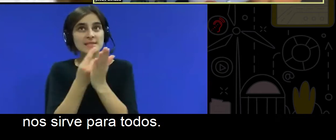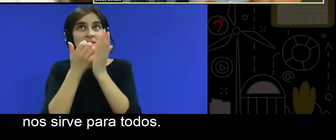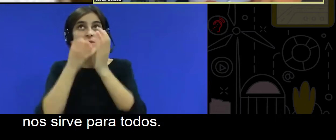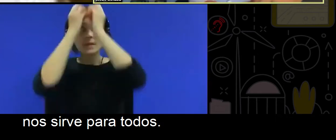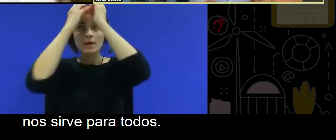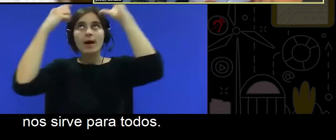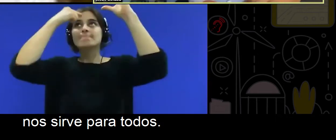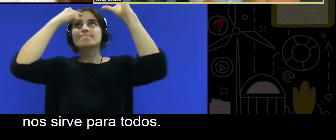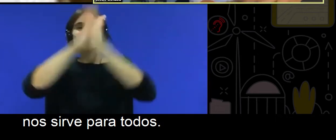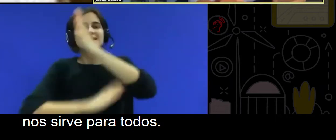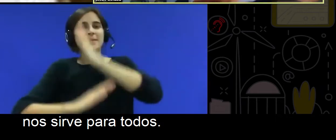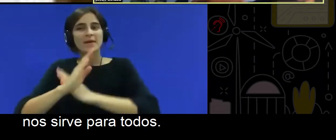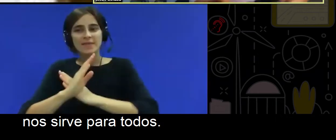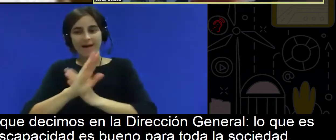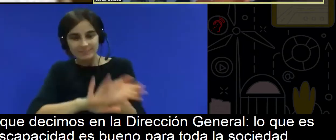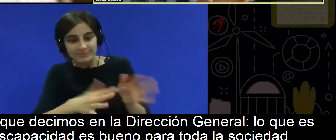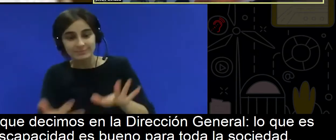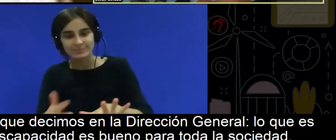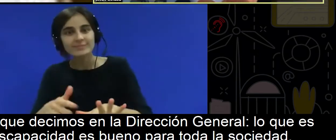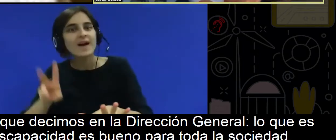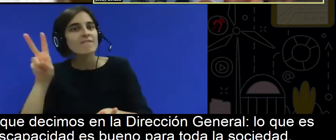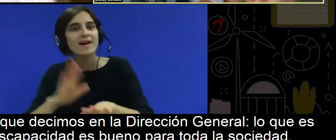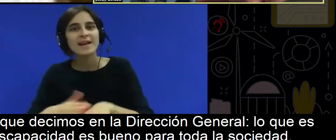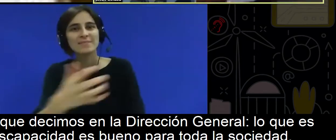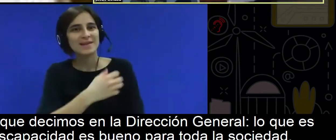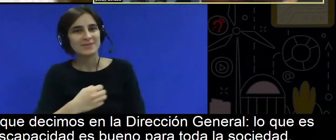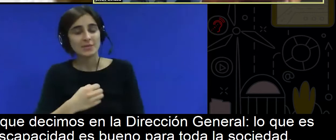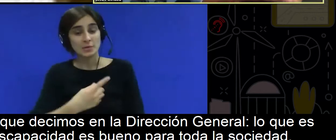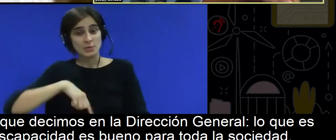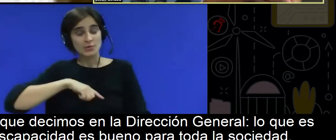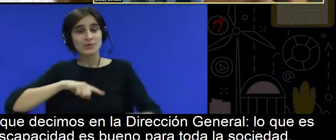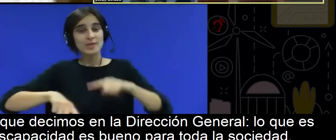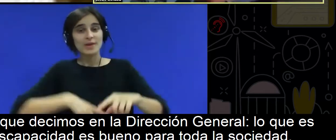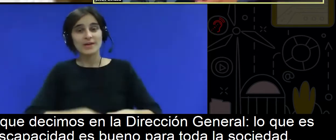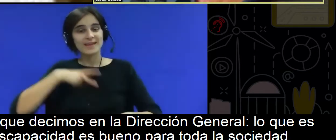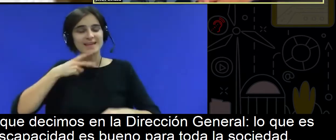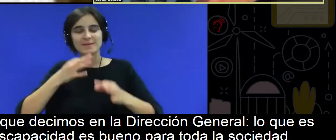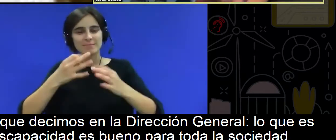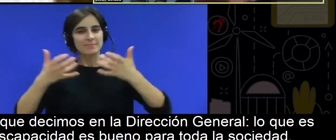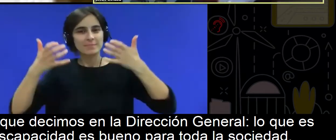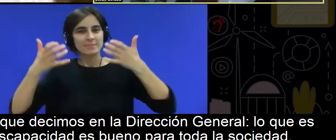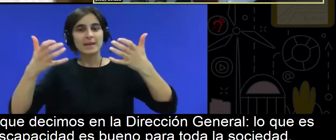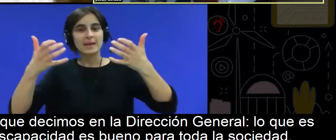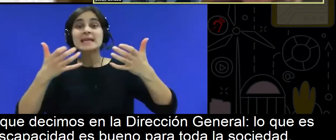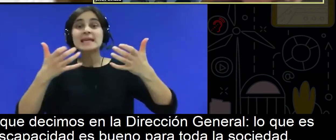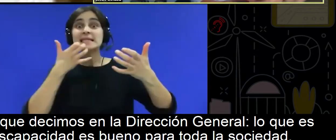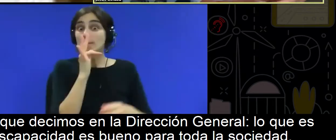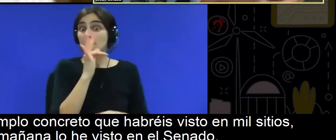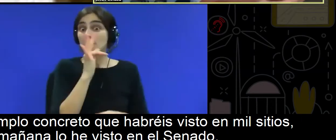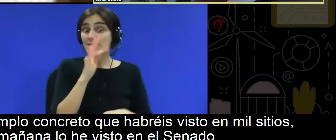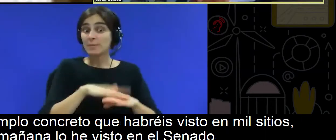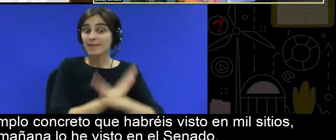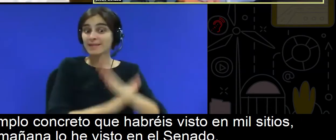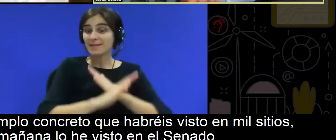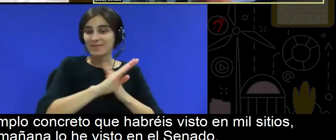¿no? Y es siempre el dicho que decimos en la dirección general: lo que es bueno para la discapacidad es bueno para toda la sociedad. Y os pongo un ejemplo